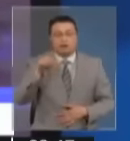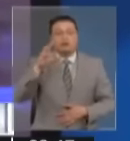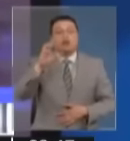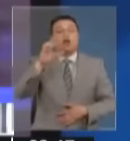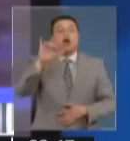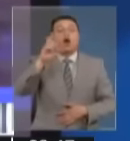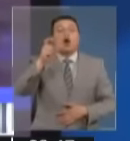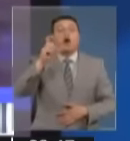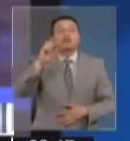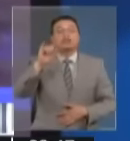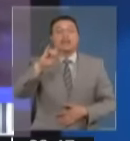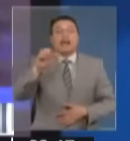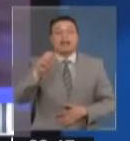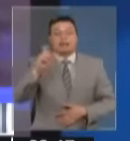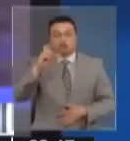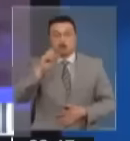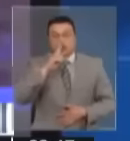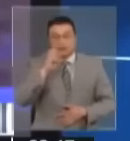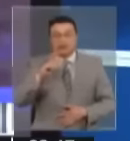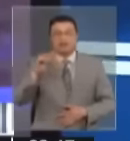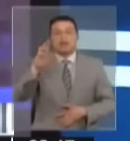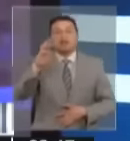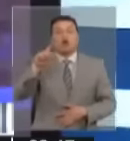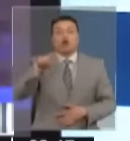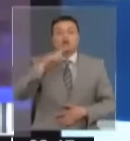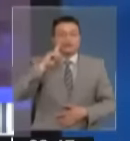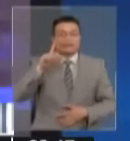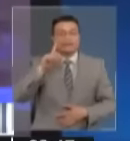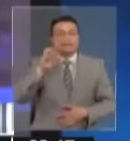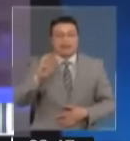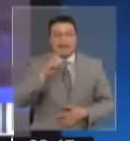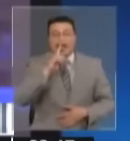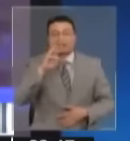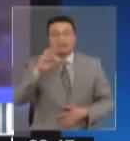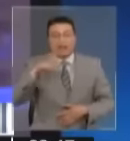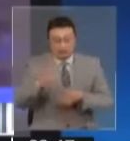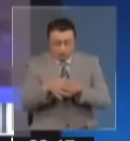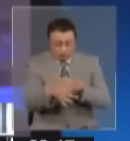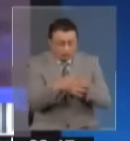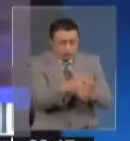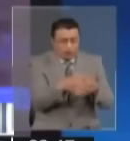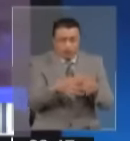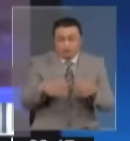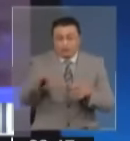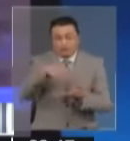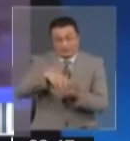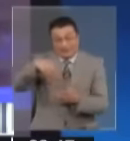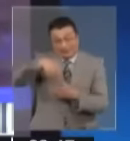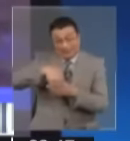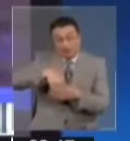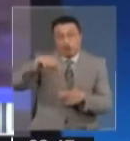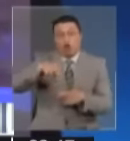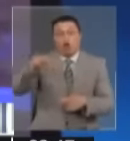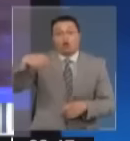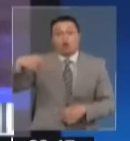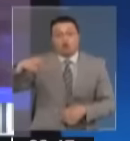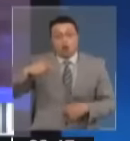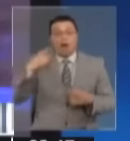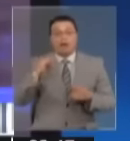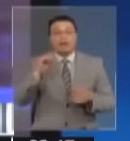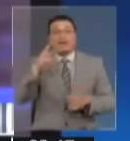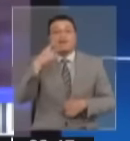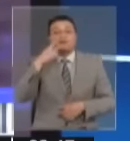Villa Cruzgana, Rebeca Mate, Isabel Riquelme, Rosita Renal, Villa Loalense y la Villa Olímpica, que necesitan ser atendidos porque están